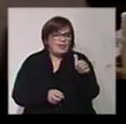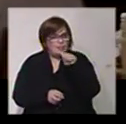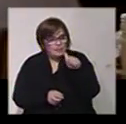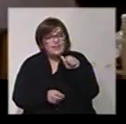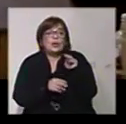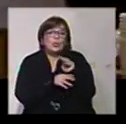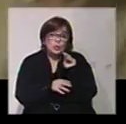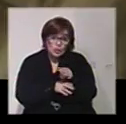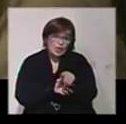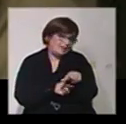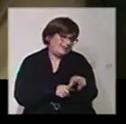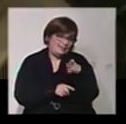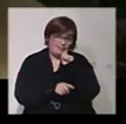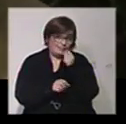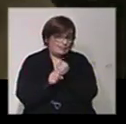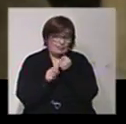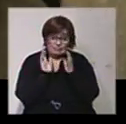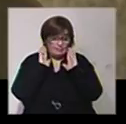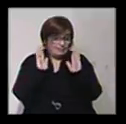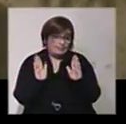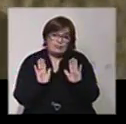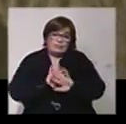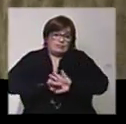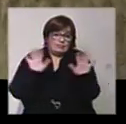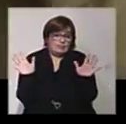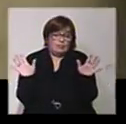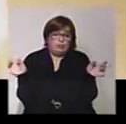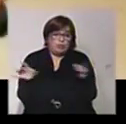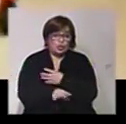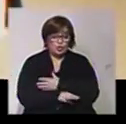si tu trabajo es disfrutar, bueno,